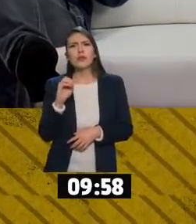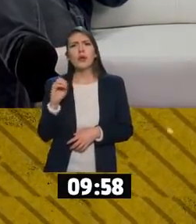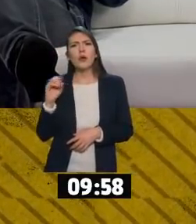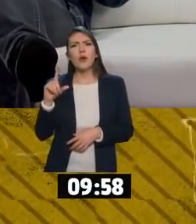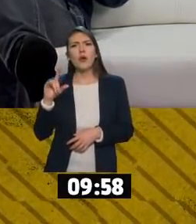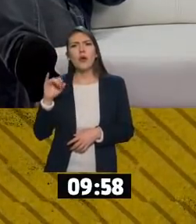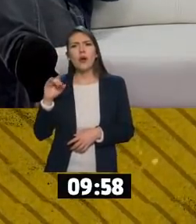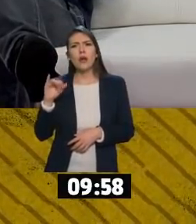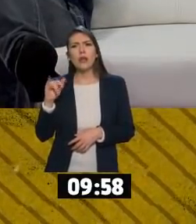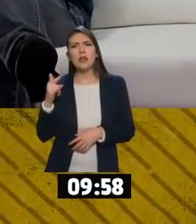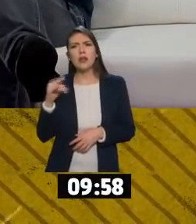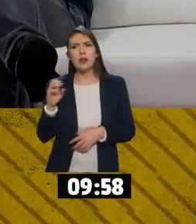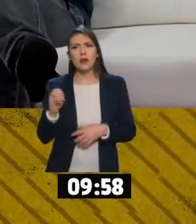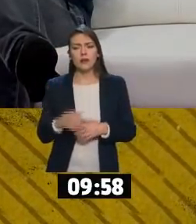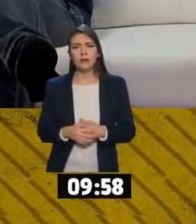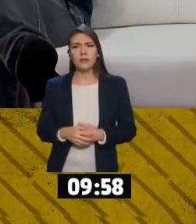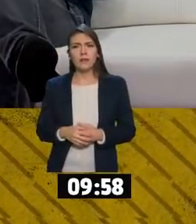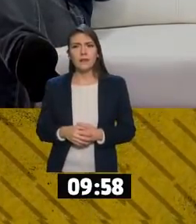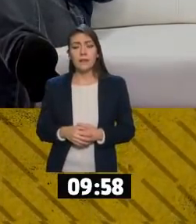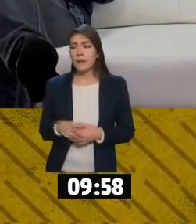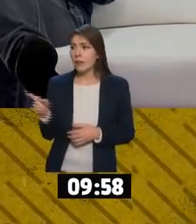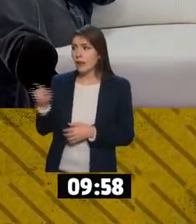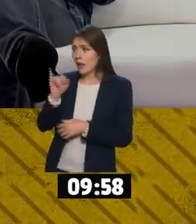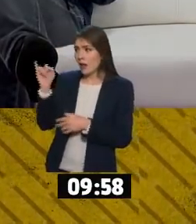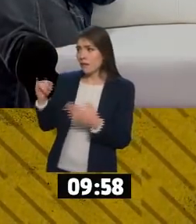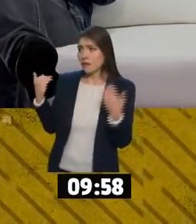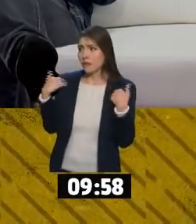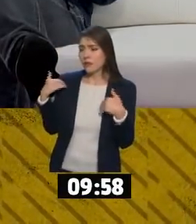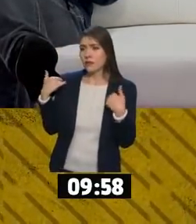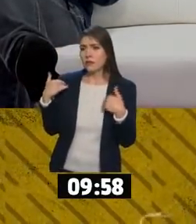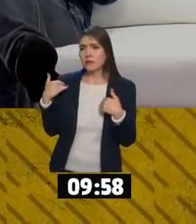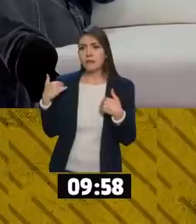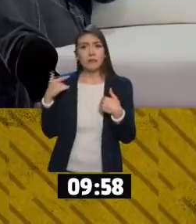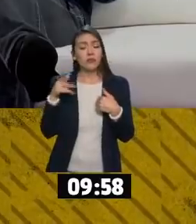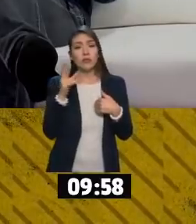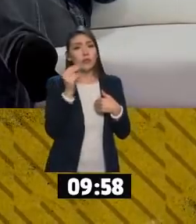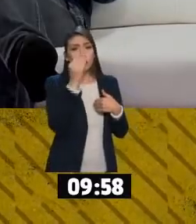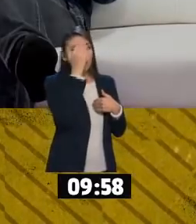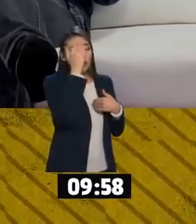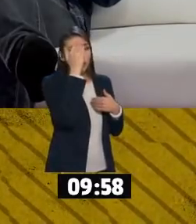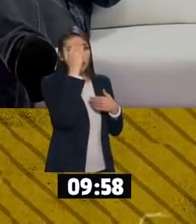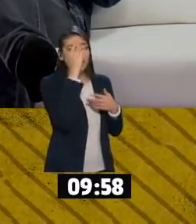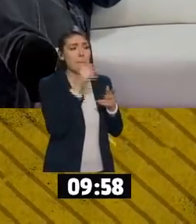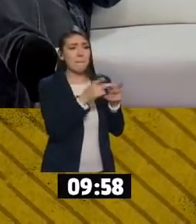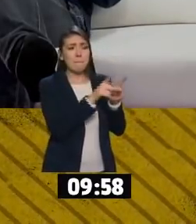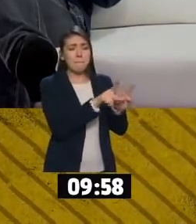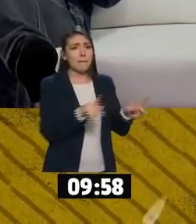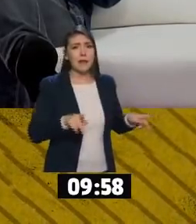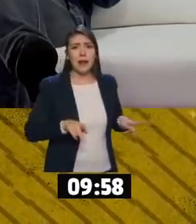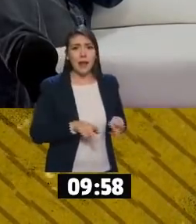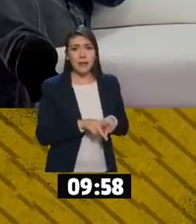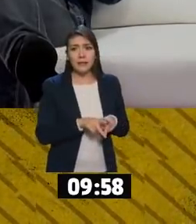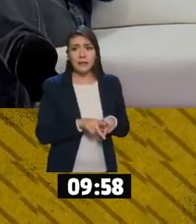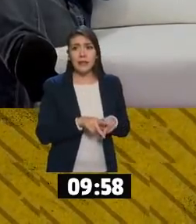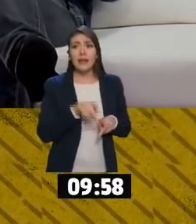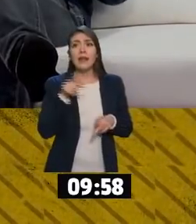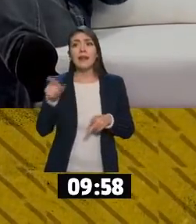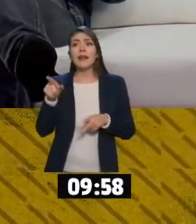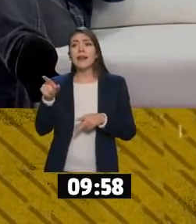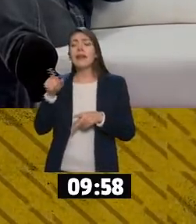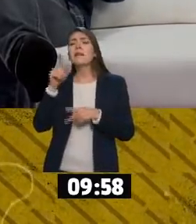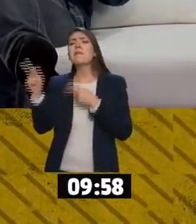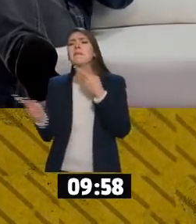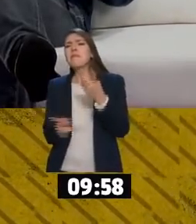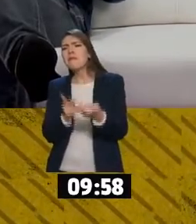ha paseado. Nunca no es que allá en su zona no conoce un centro comercial. Su ilusión máxima es conocer un zoológico. Cuando le preguntaron